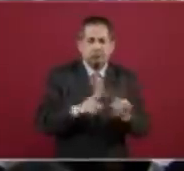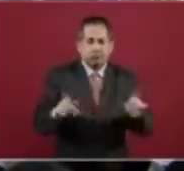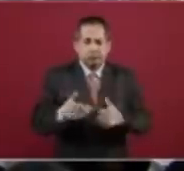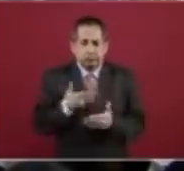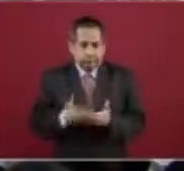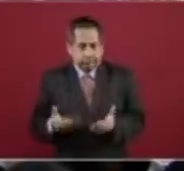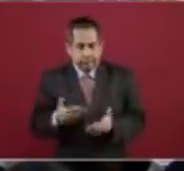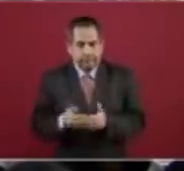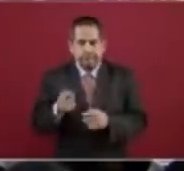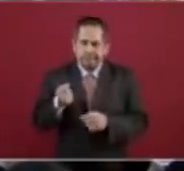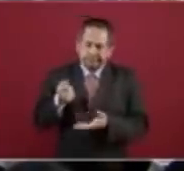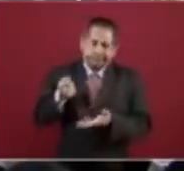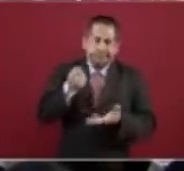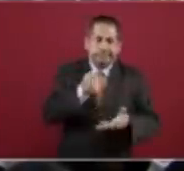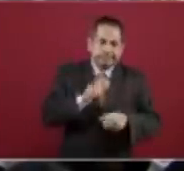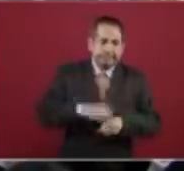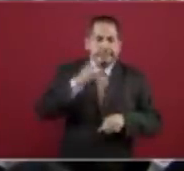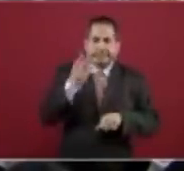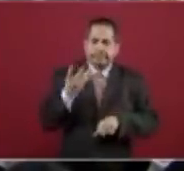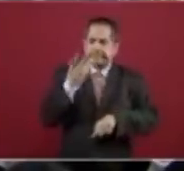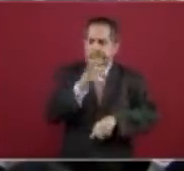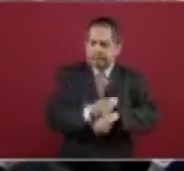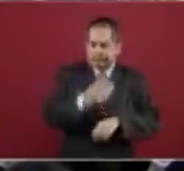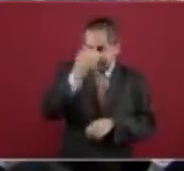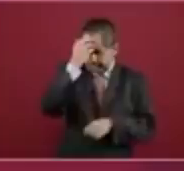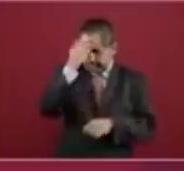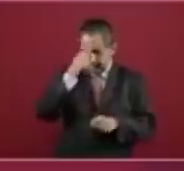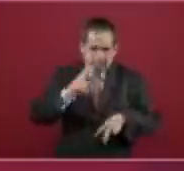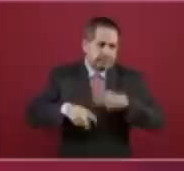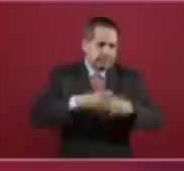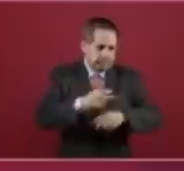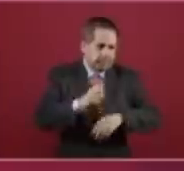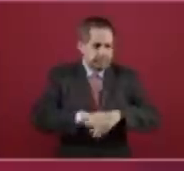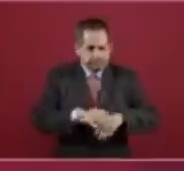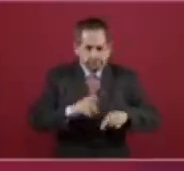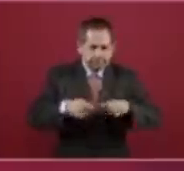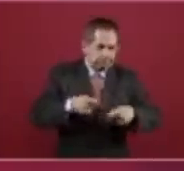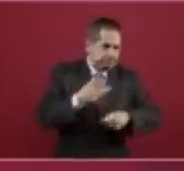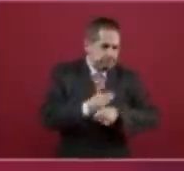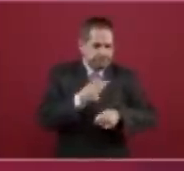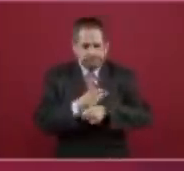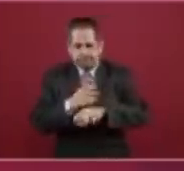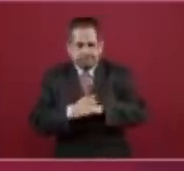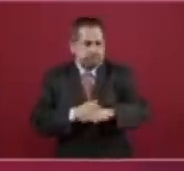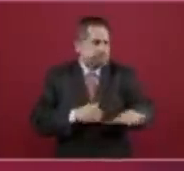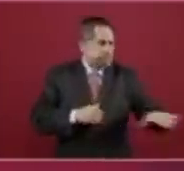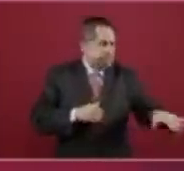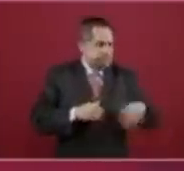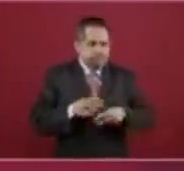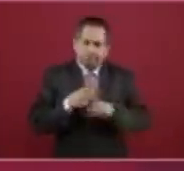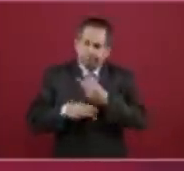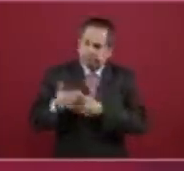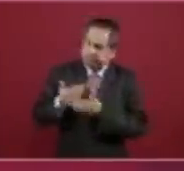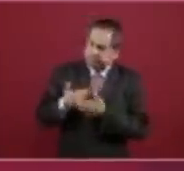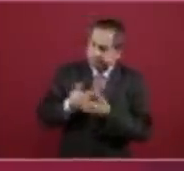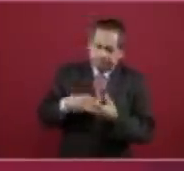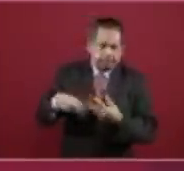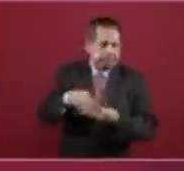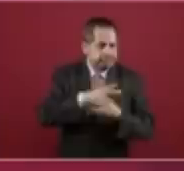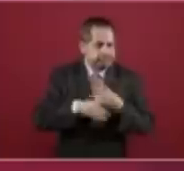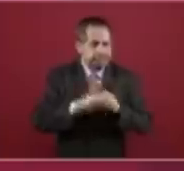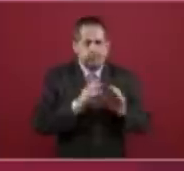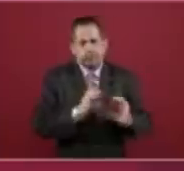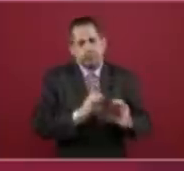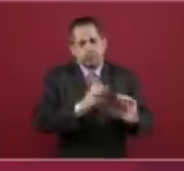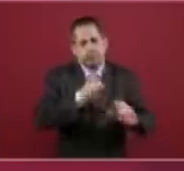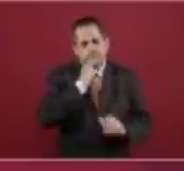de presupuesto para Chapultepec y se va a seguir desarrollando más presupuesto y mejora para el beneficio de los animales